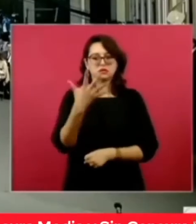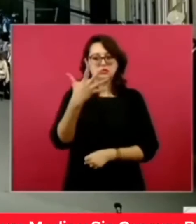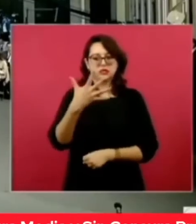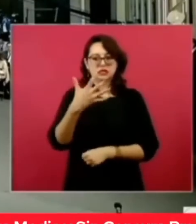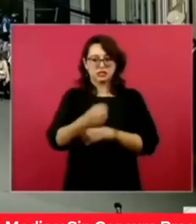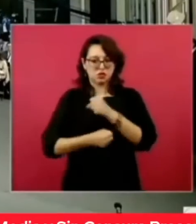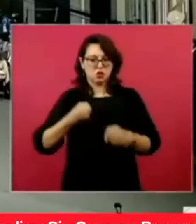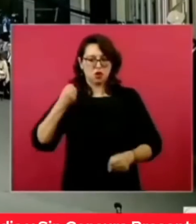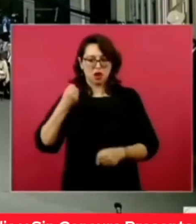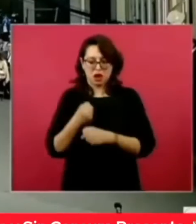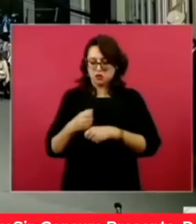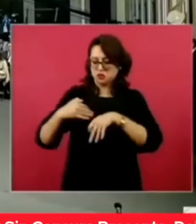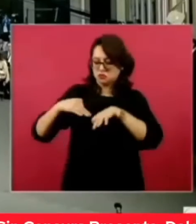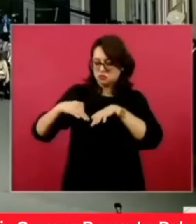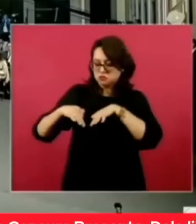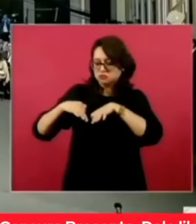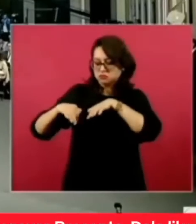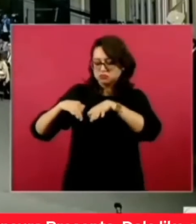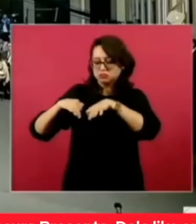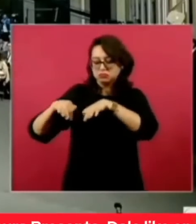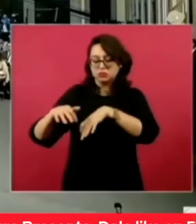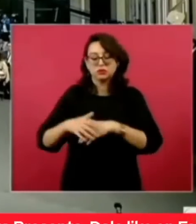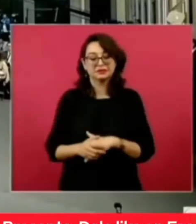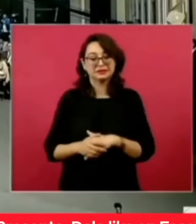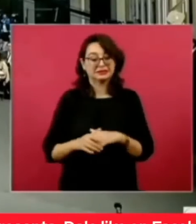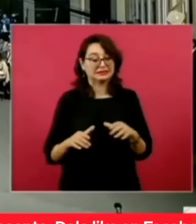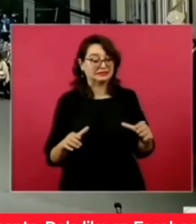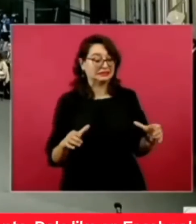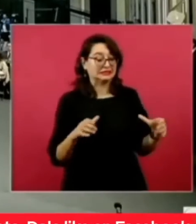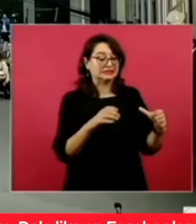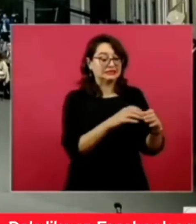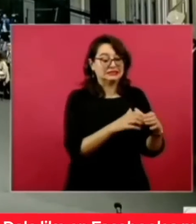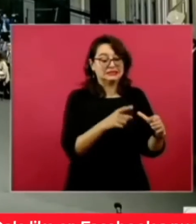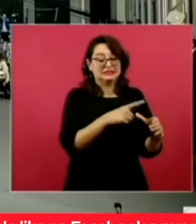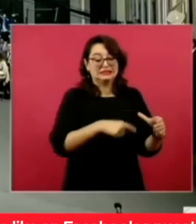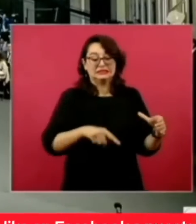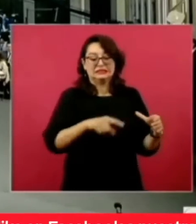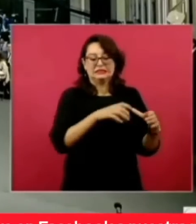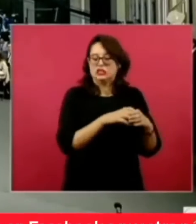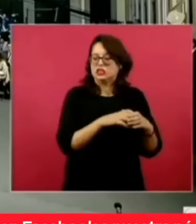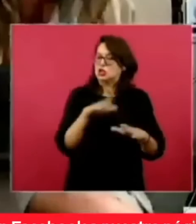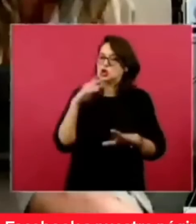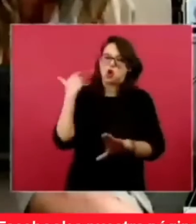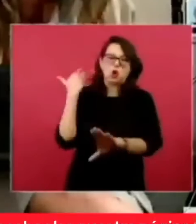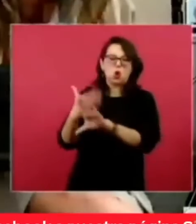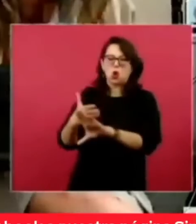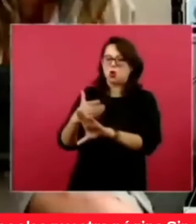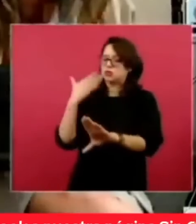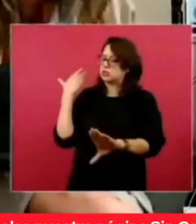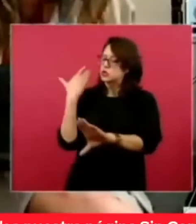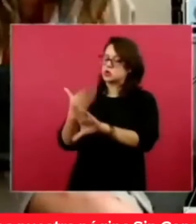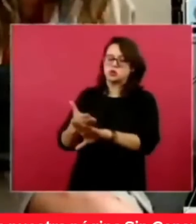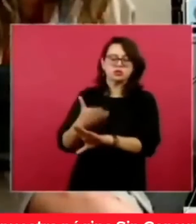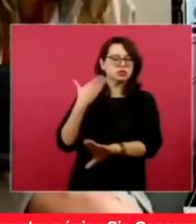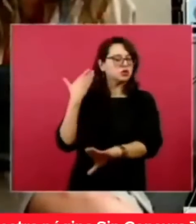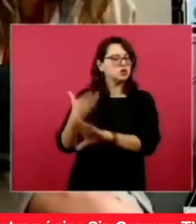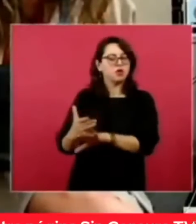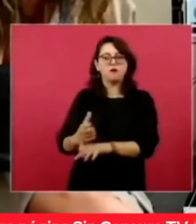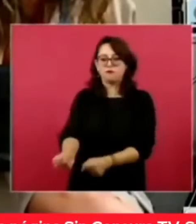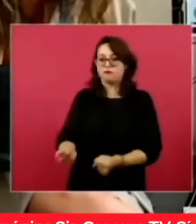grupo de adversarios particularmente beligerante, abogados que están en la órbita de Claudio X